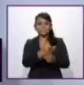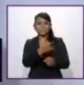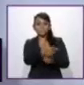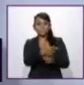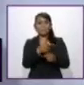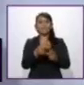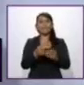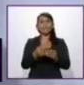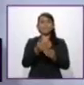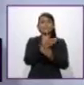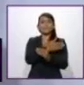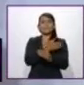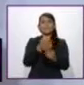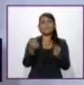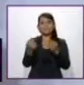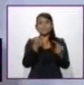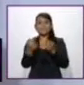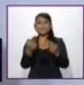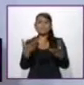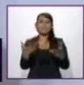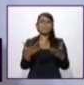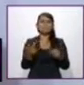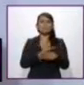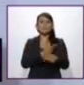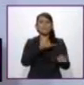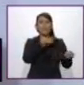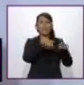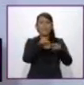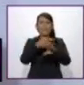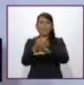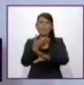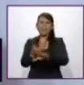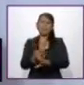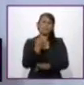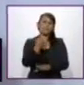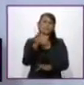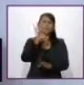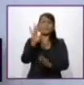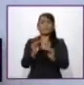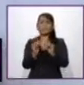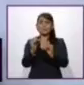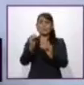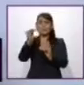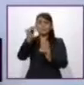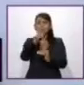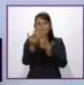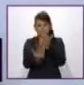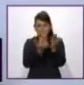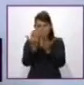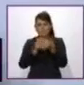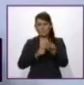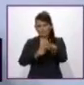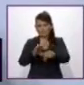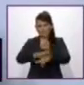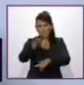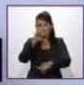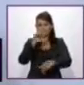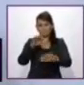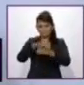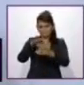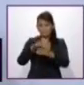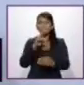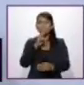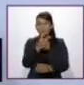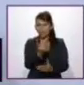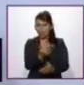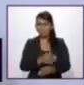atacar. Te recomiendo, ponte a proponer para que subas ese 1% que tienes. Vas a tener mucho tiempo para estudiar. Miren, el próximo 6 de